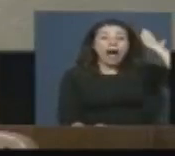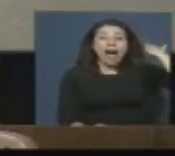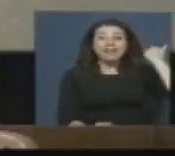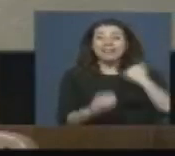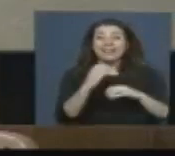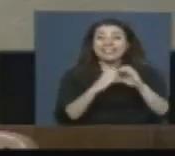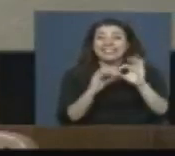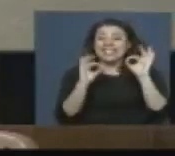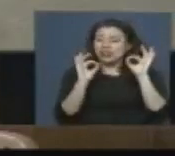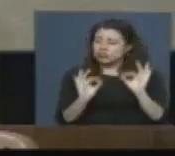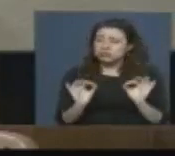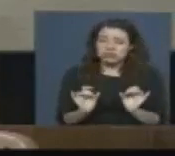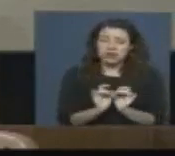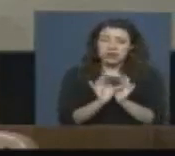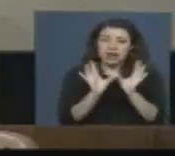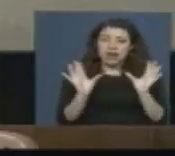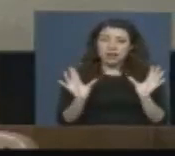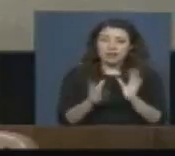sin lugar a dudas.